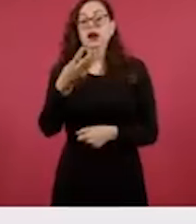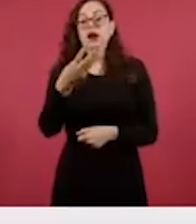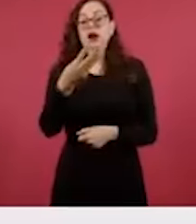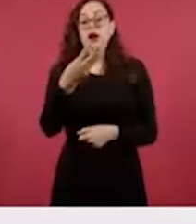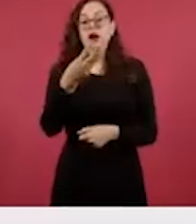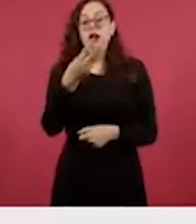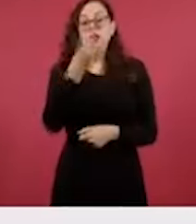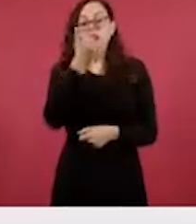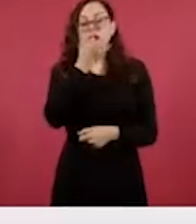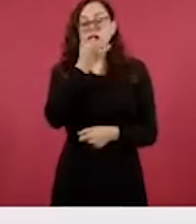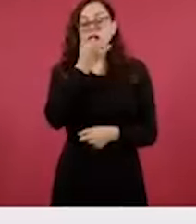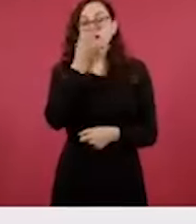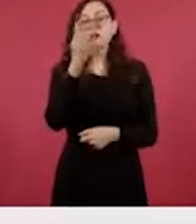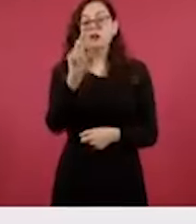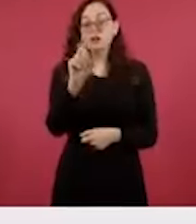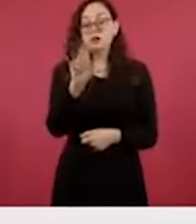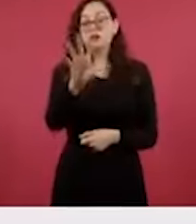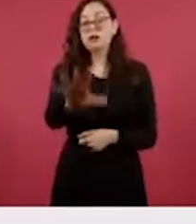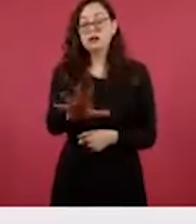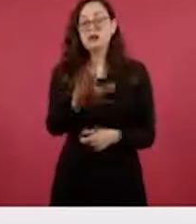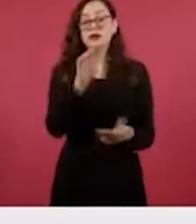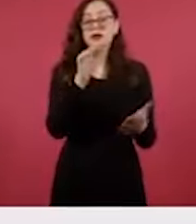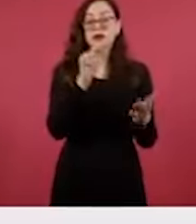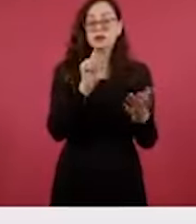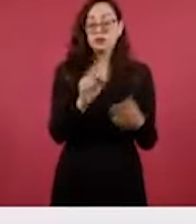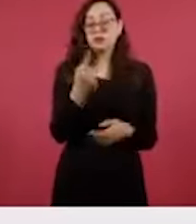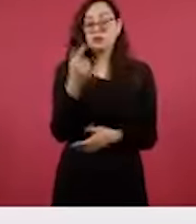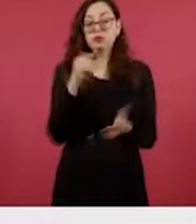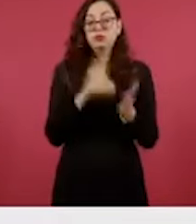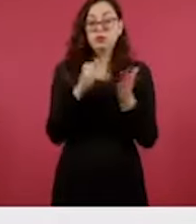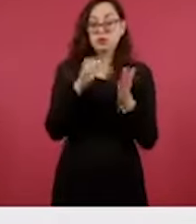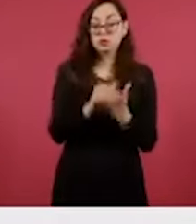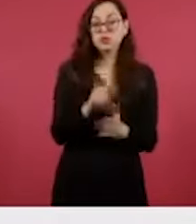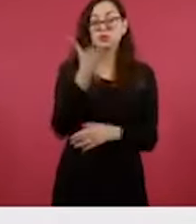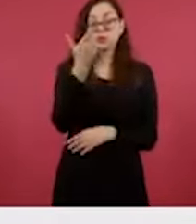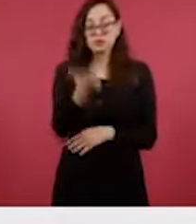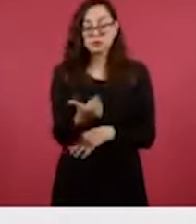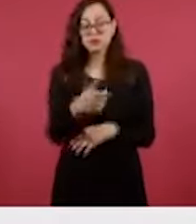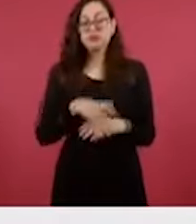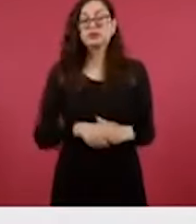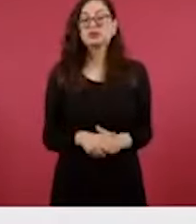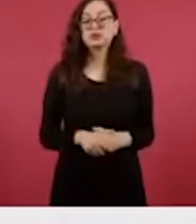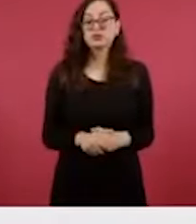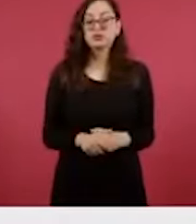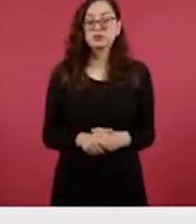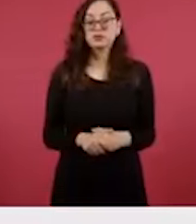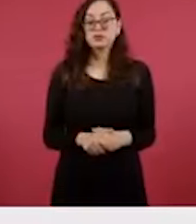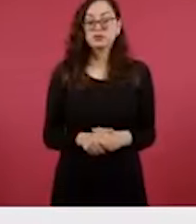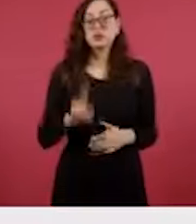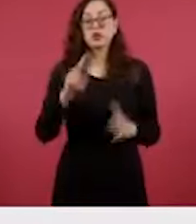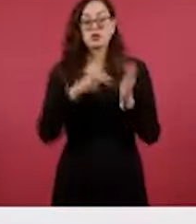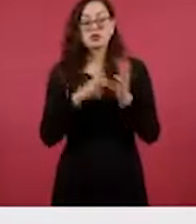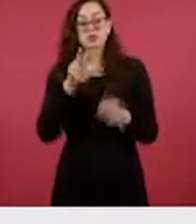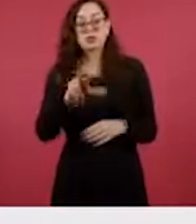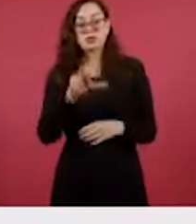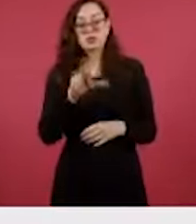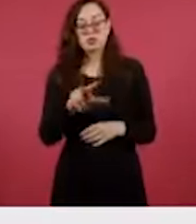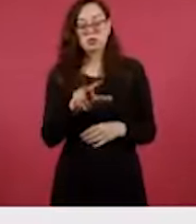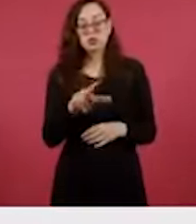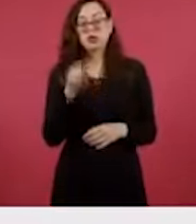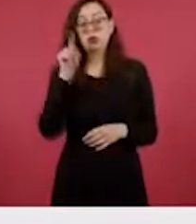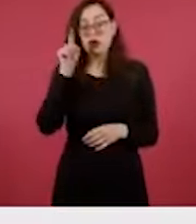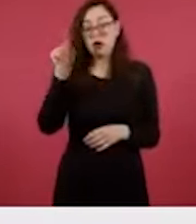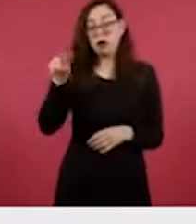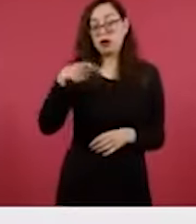300 eh 35 Perdón 35.1 millones de de pesos en 2018 en Quintana